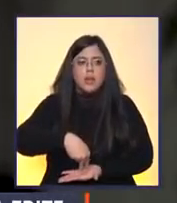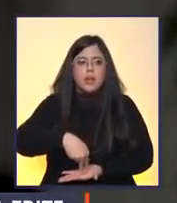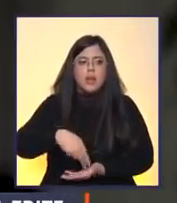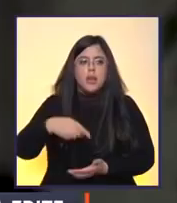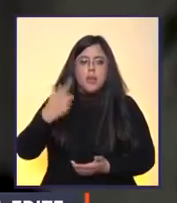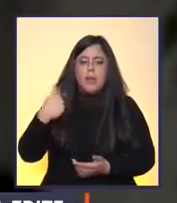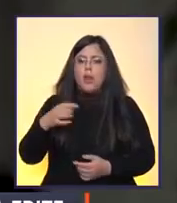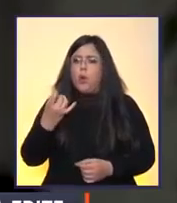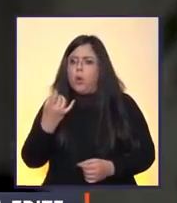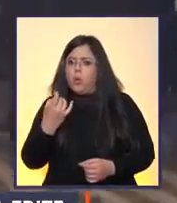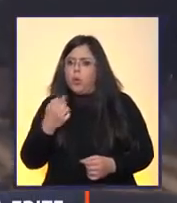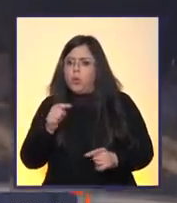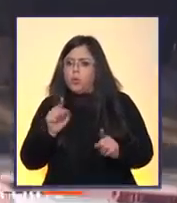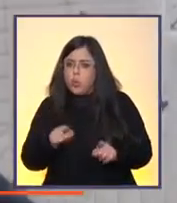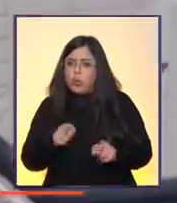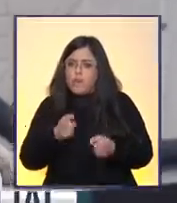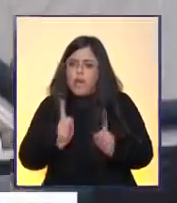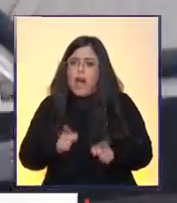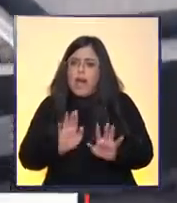violaran. Poco menos.